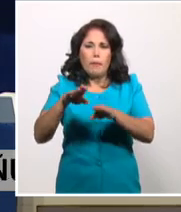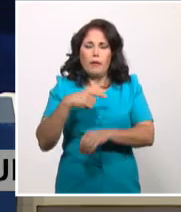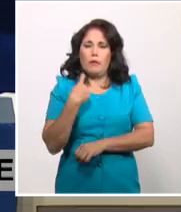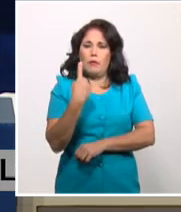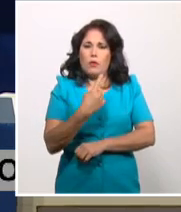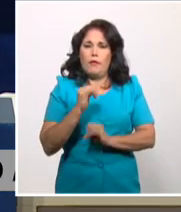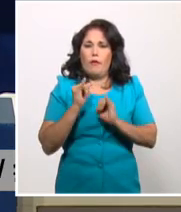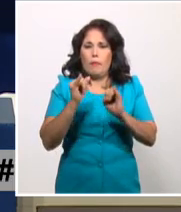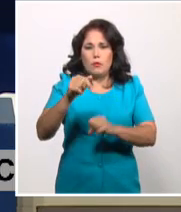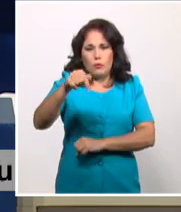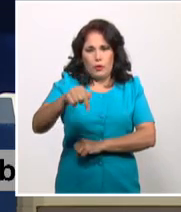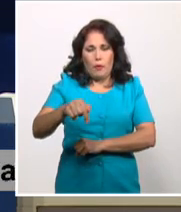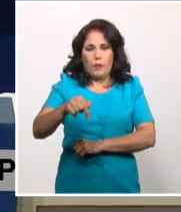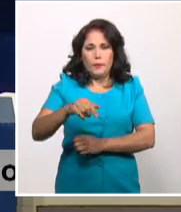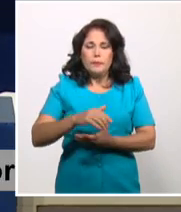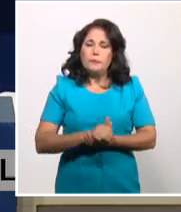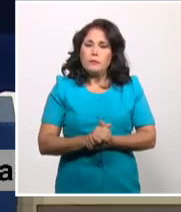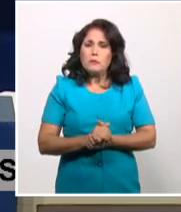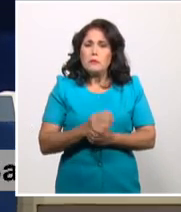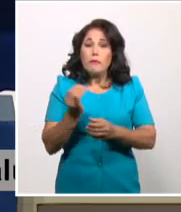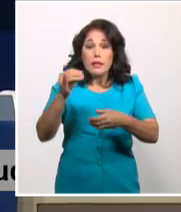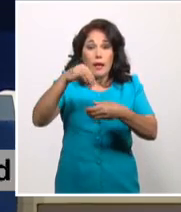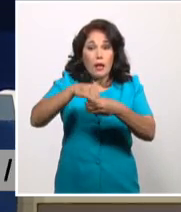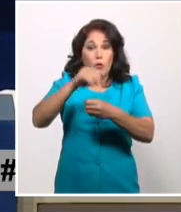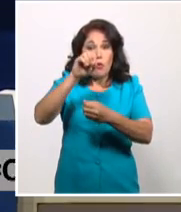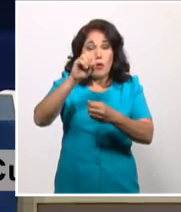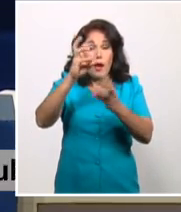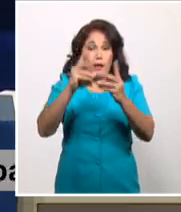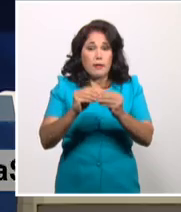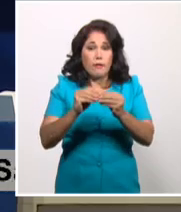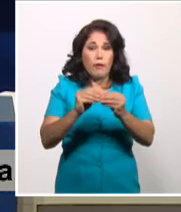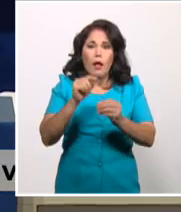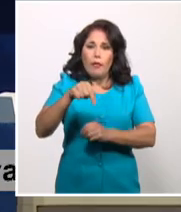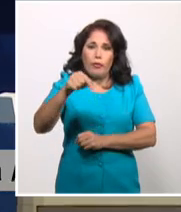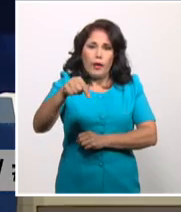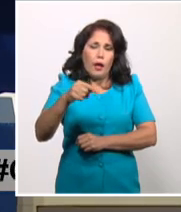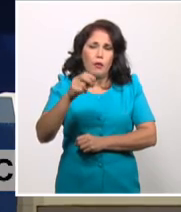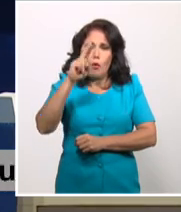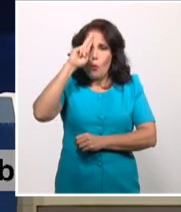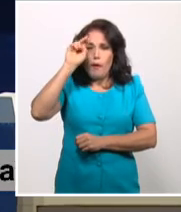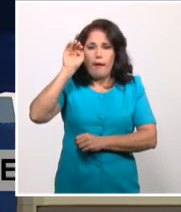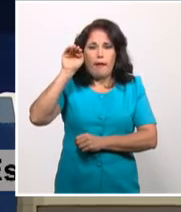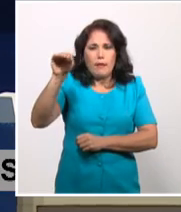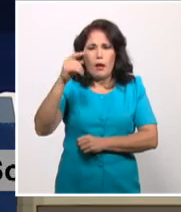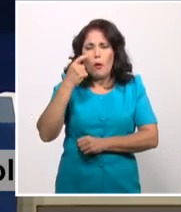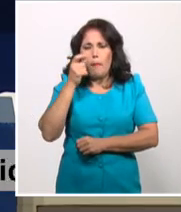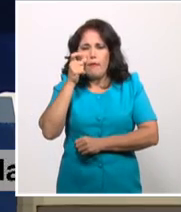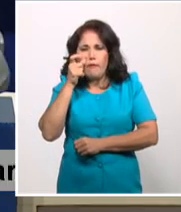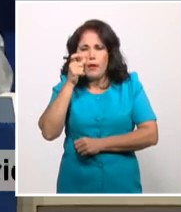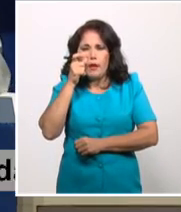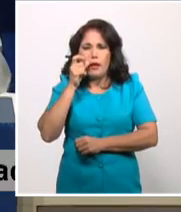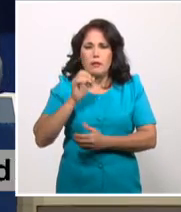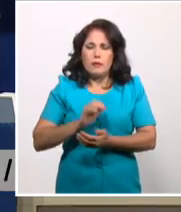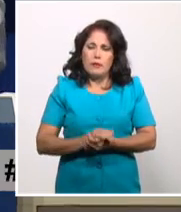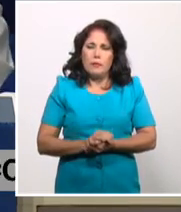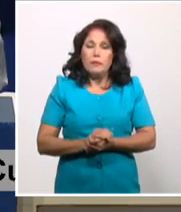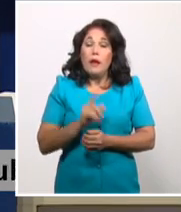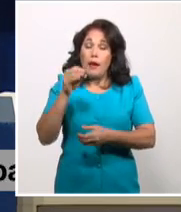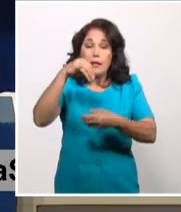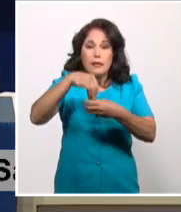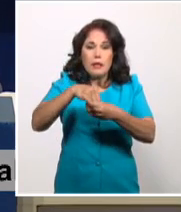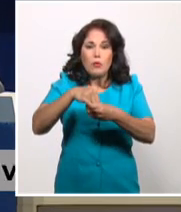aquí. Y se incluye en la cifra del parte diario como ingresado para vigilancia clínico-epidemiológica. Ahí se incluyen